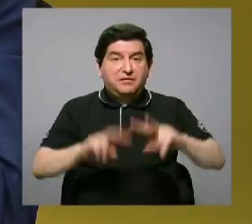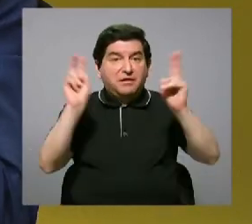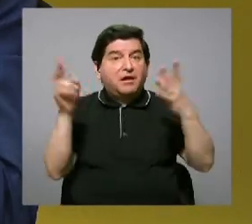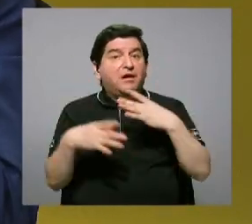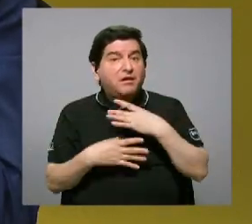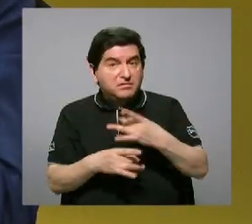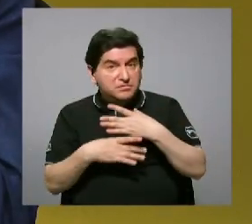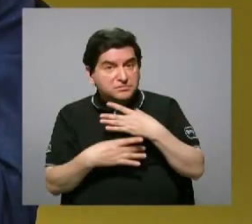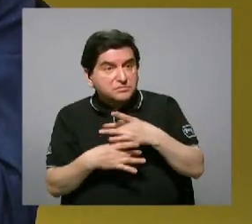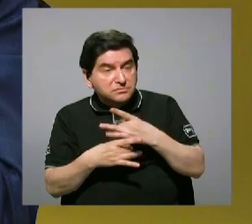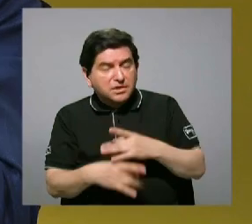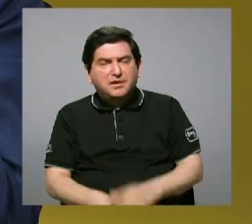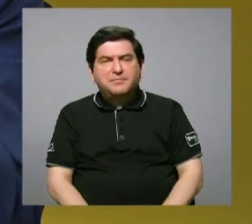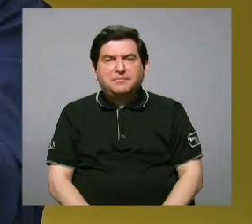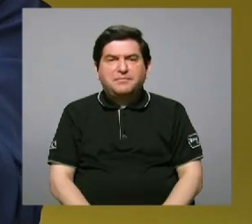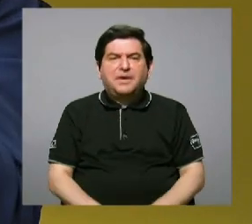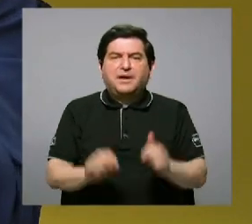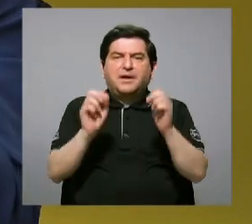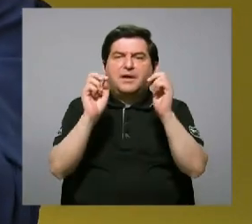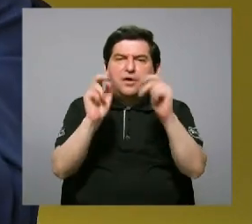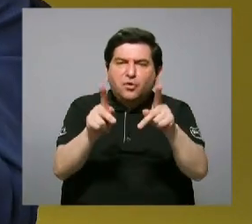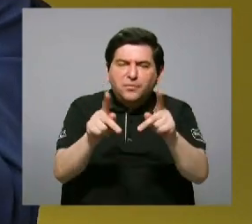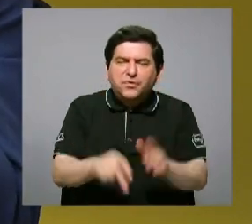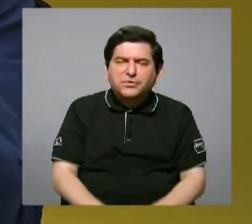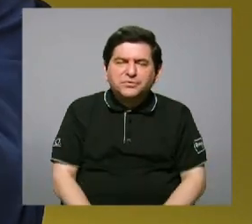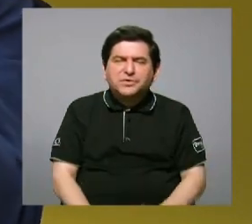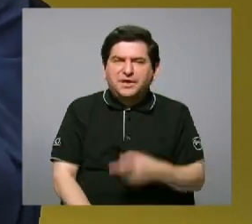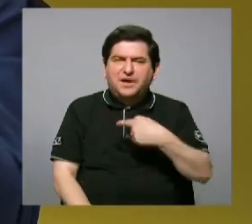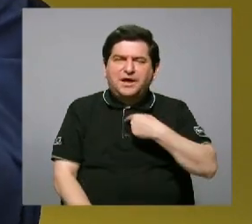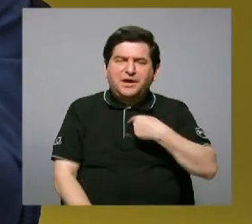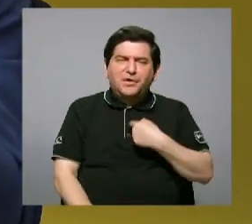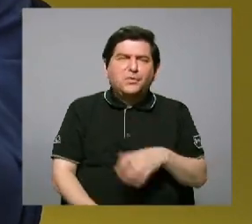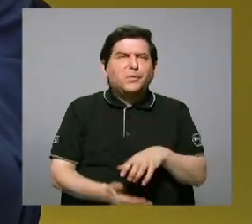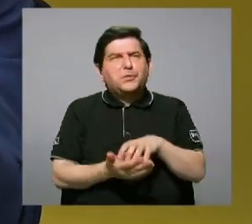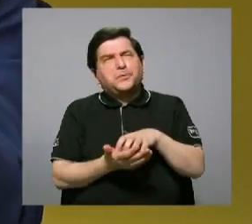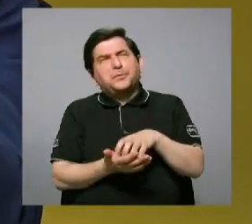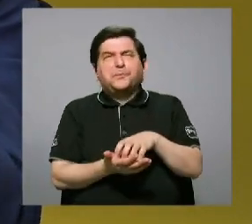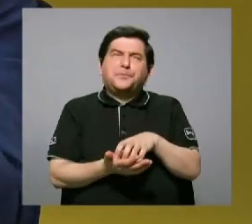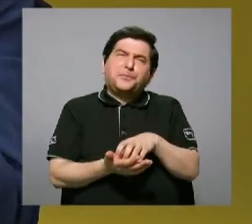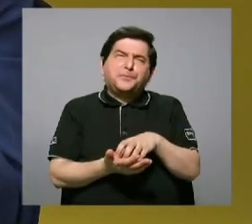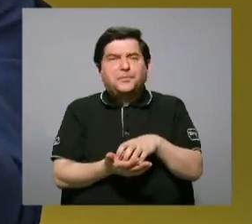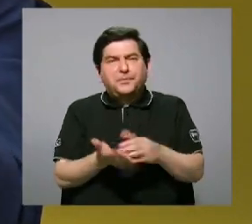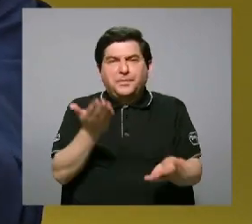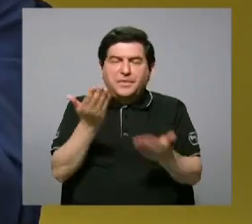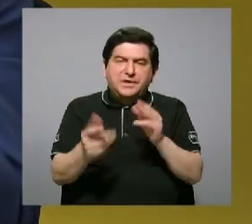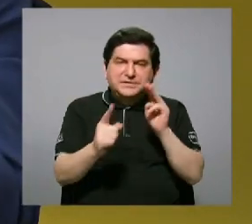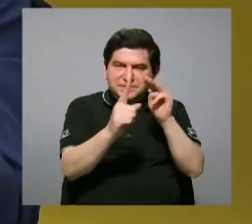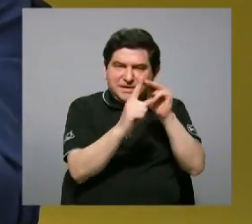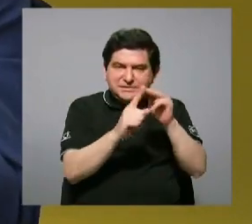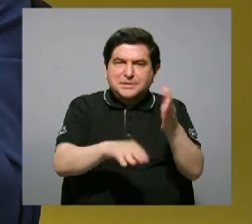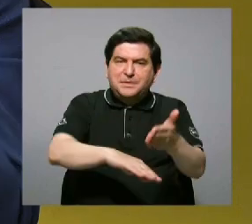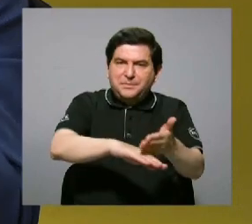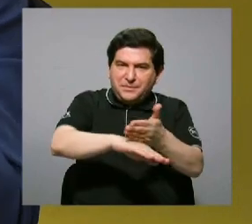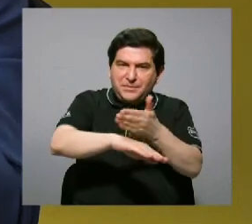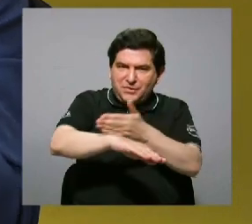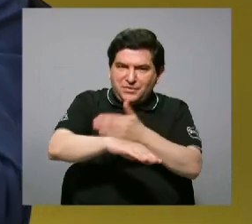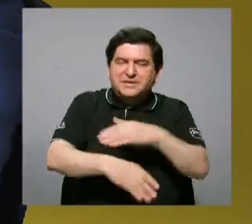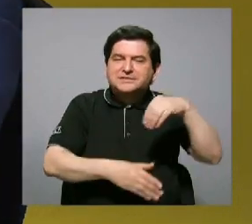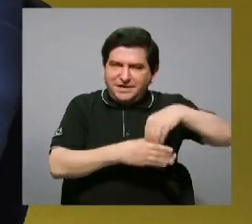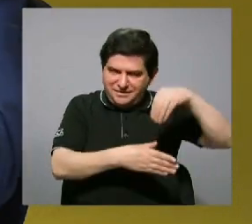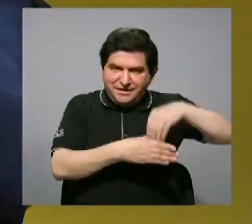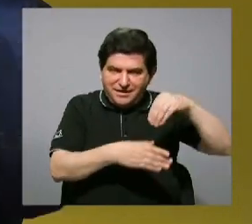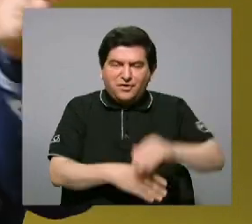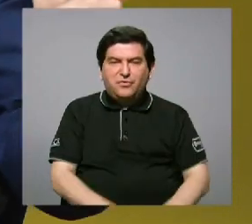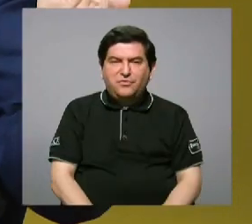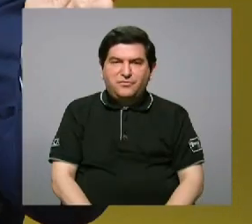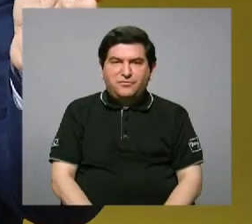interesante, lo cual da pie a especular de que sí podríamos, con algunos mensajes, mejorar la posibilidad de ahorrar, porque